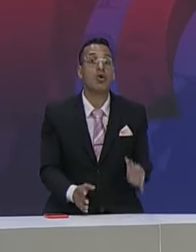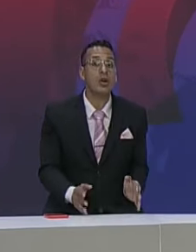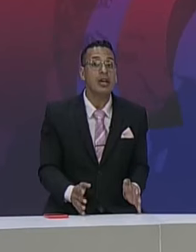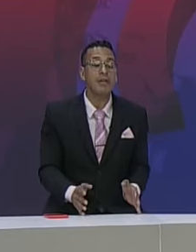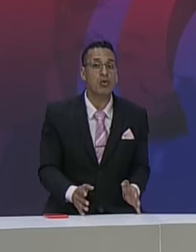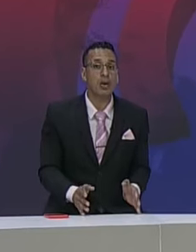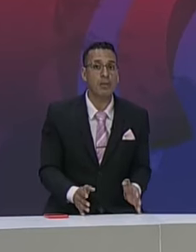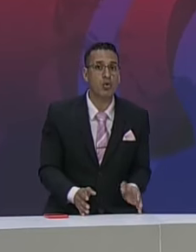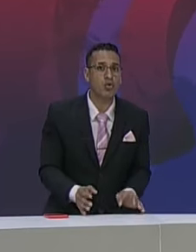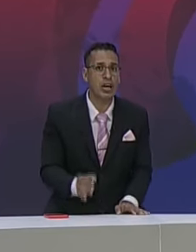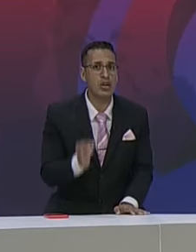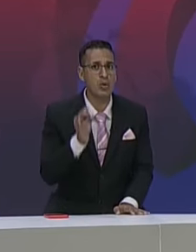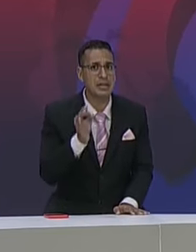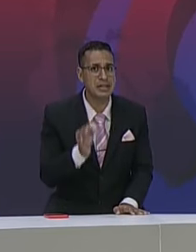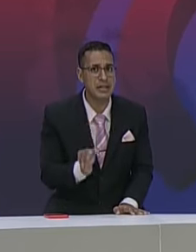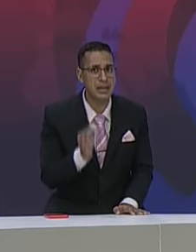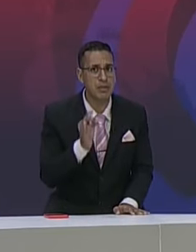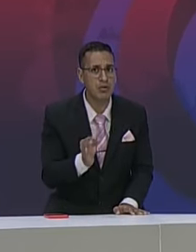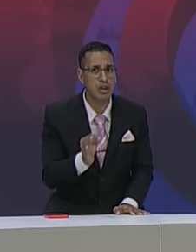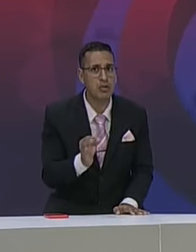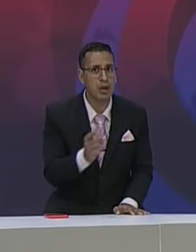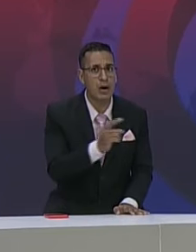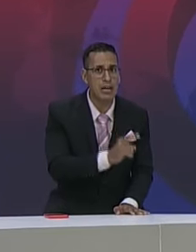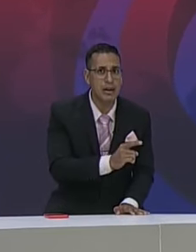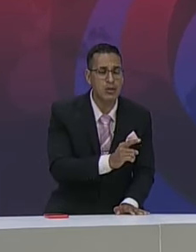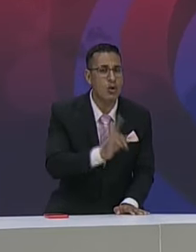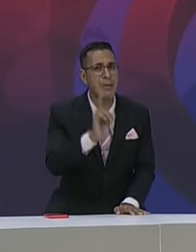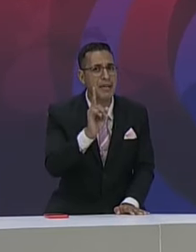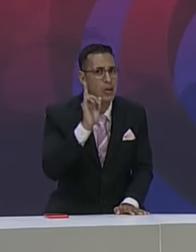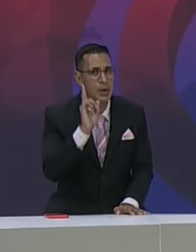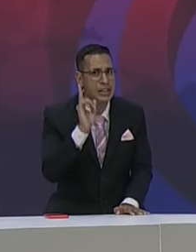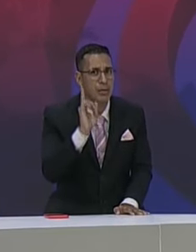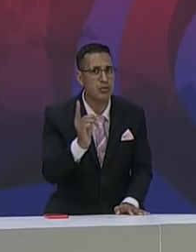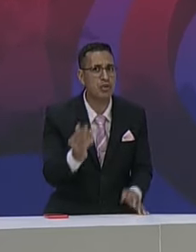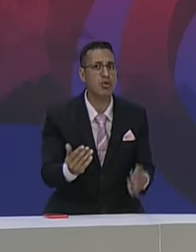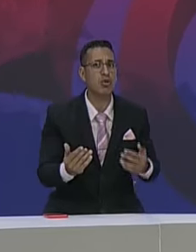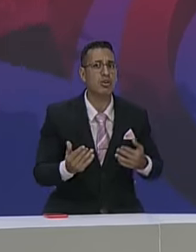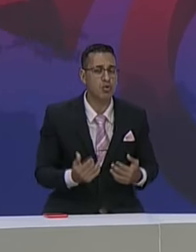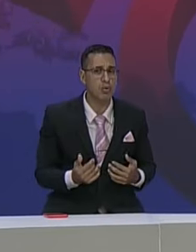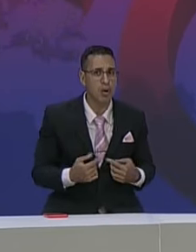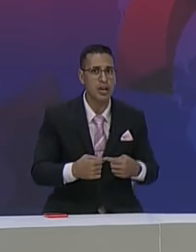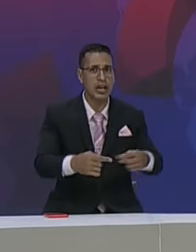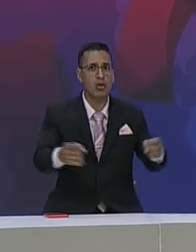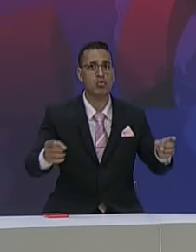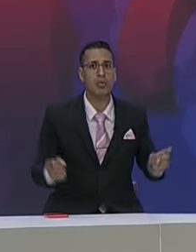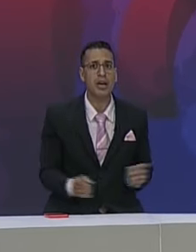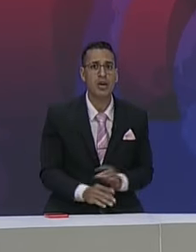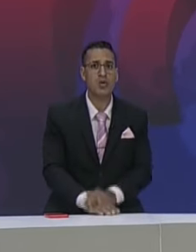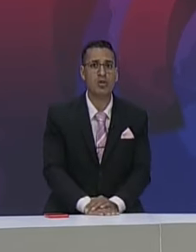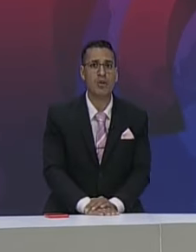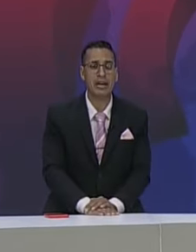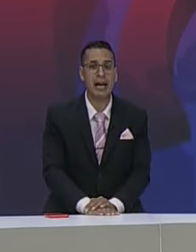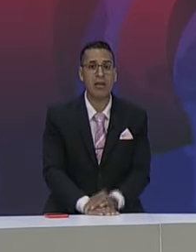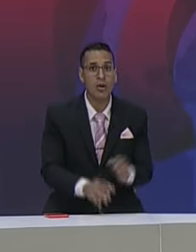supuesto hoy Venezuela produce el 99% de los alimentos y más del 90 de los insumos que consume nuestro